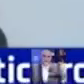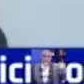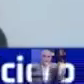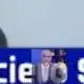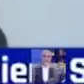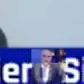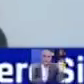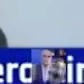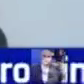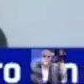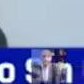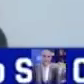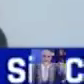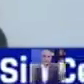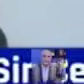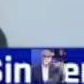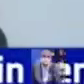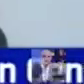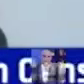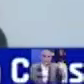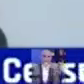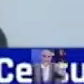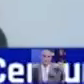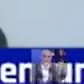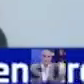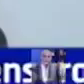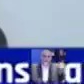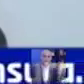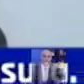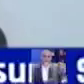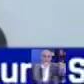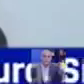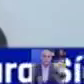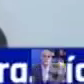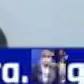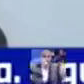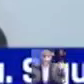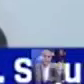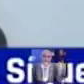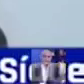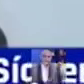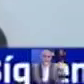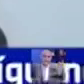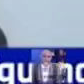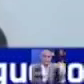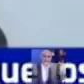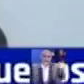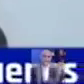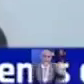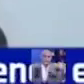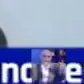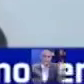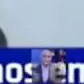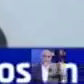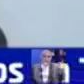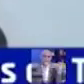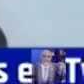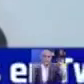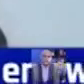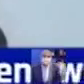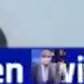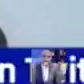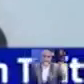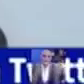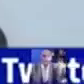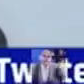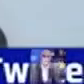Ricardo Sevilla, sí, nada más. Tiempos de Canallas, parodia que hacemos de lunes a viernes de 8 a 9. Y bueno, hoy